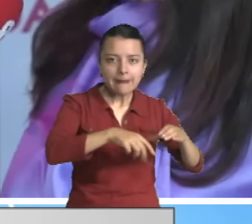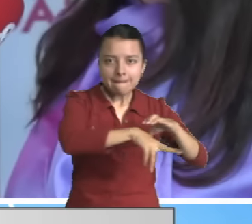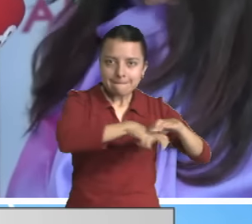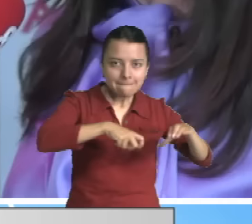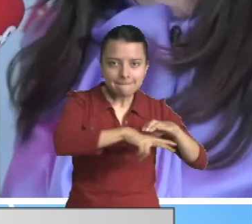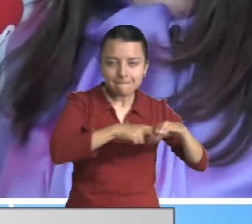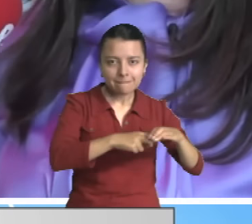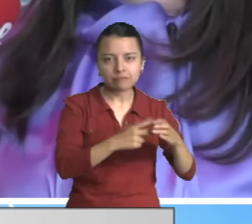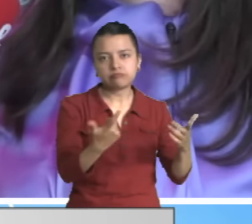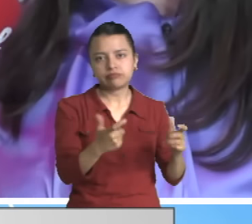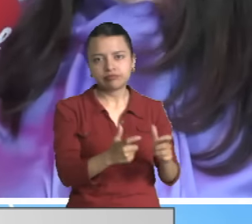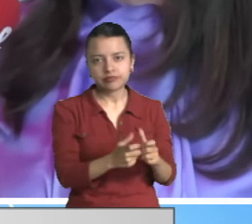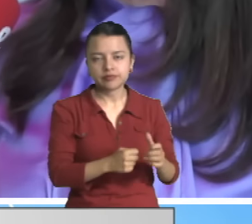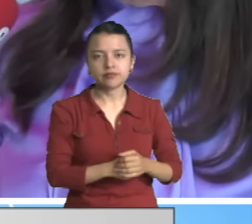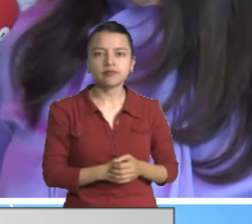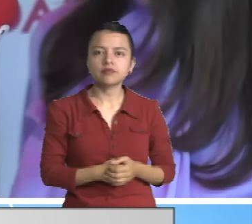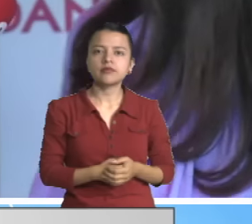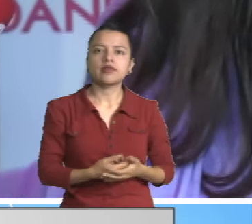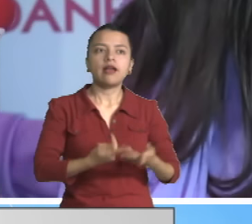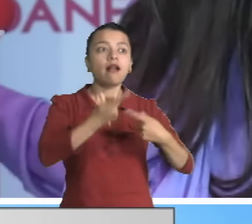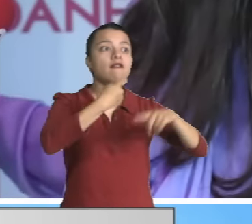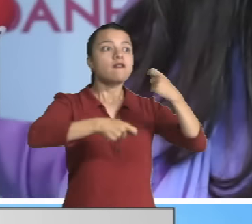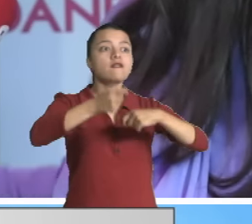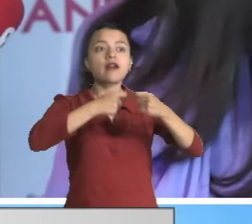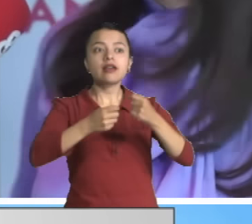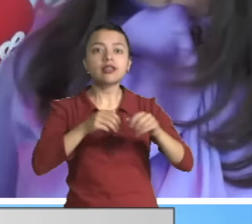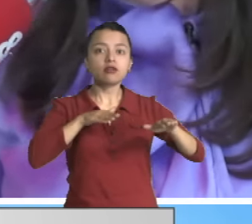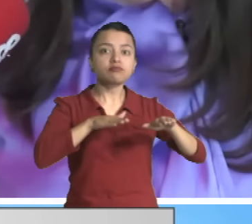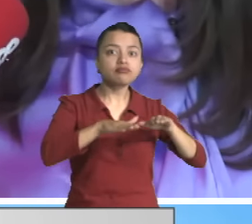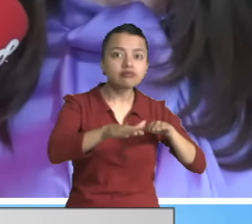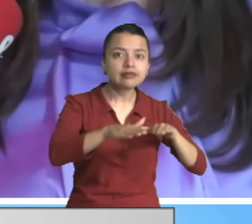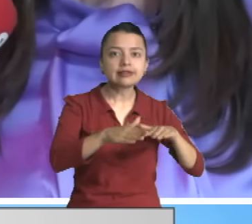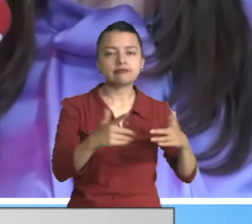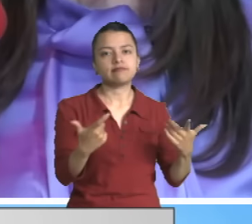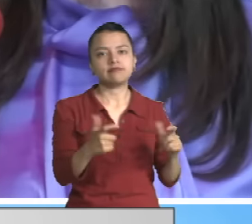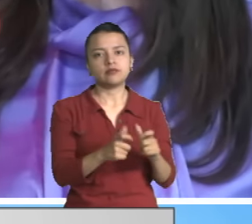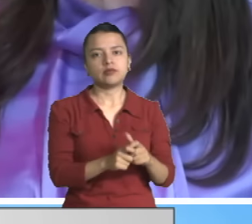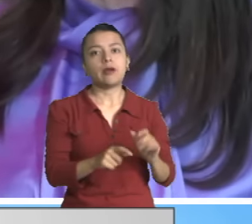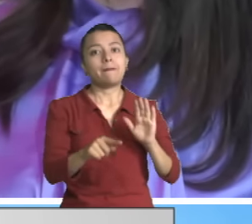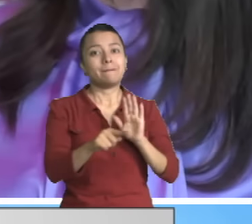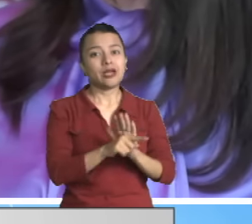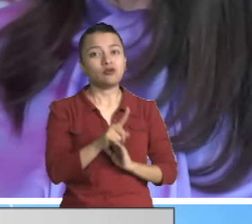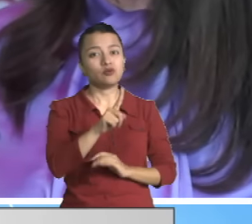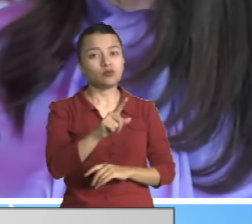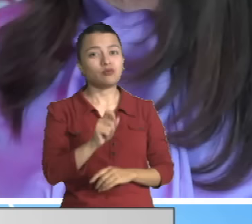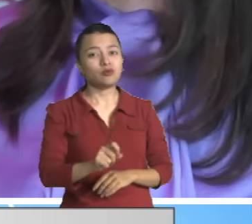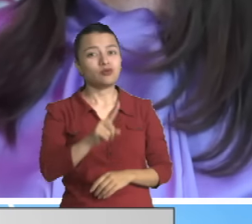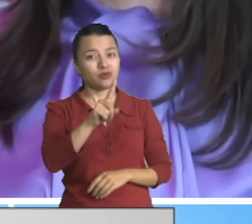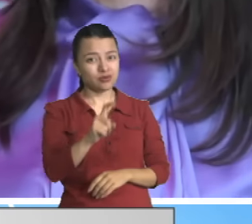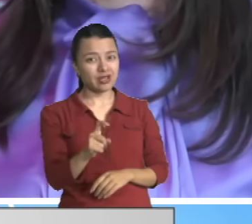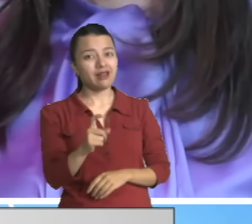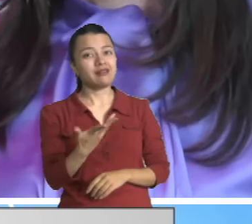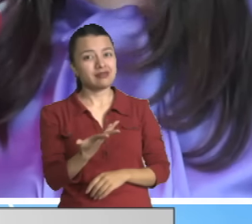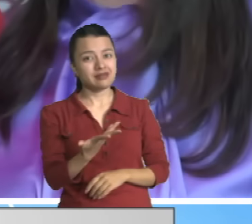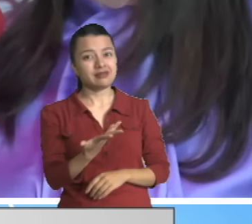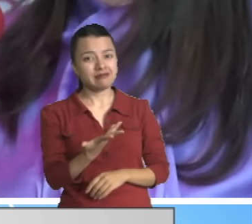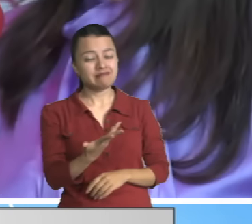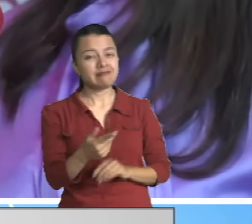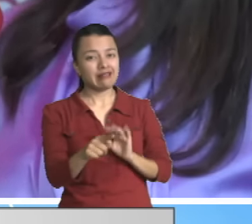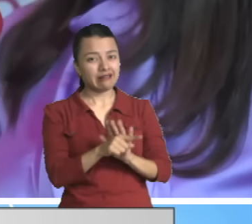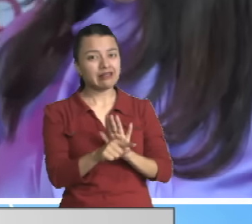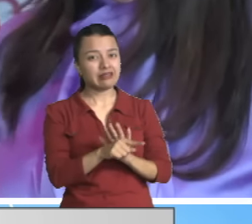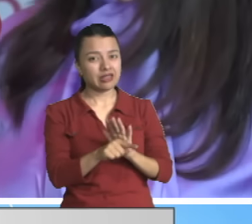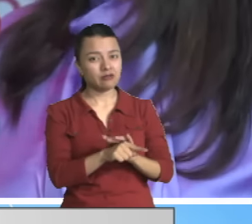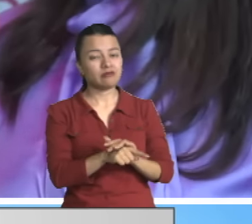económica. Industrias manufactureras siguen negativo, allí lo tenemos, menos 1.6 es lo que estamos reportando, ese crecimiento en